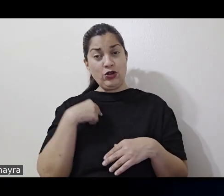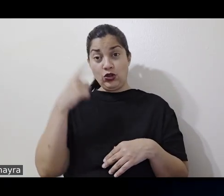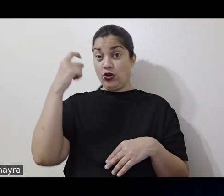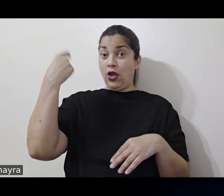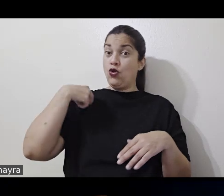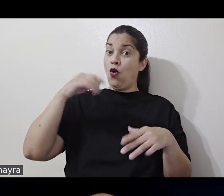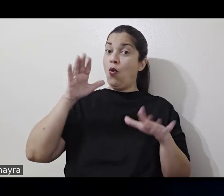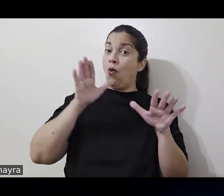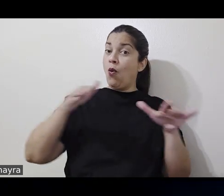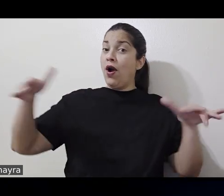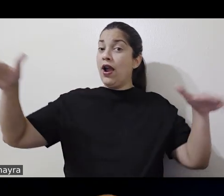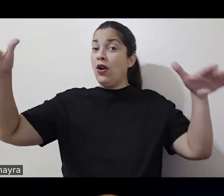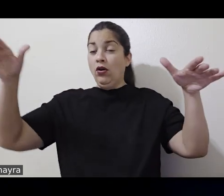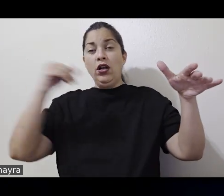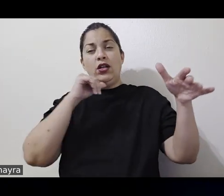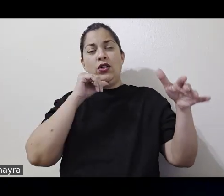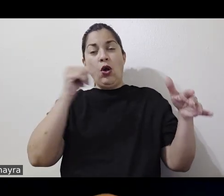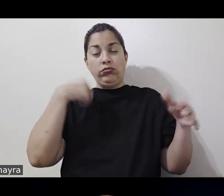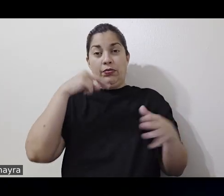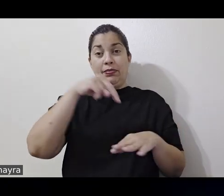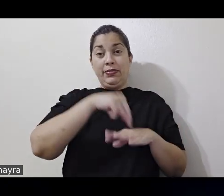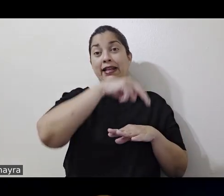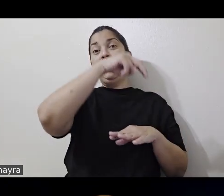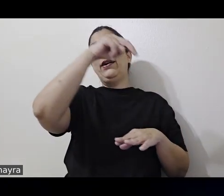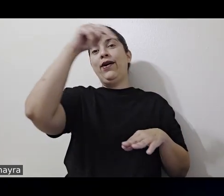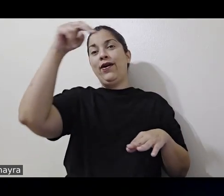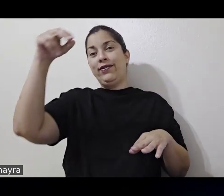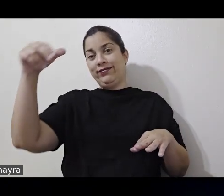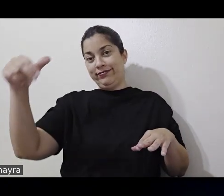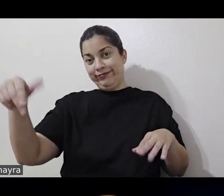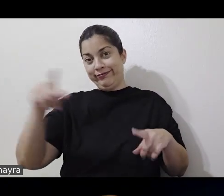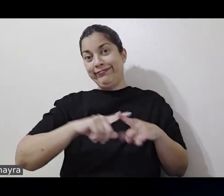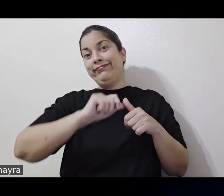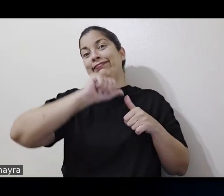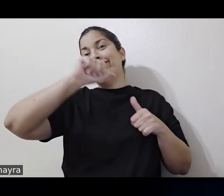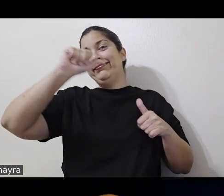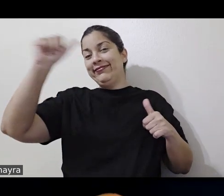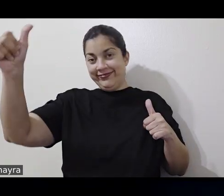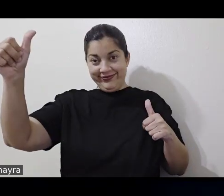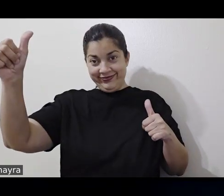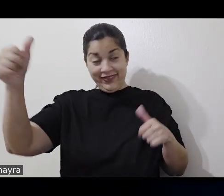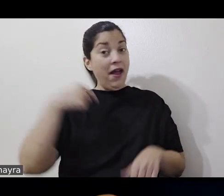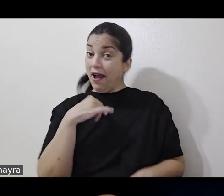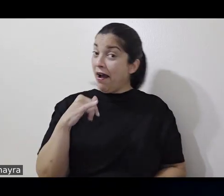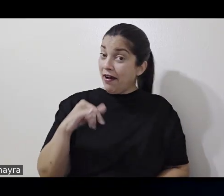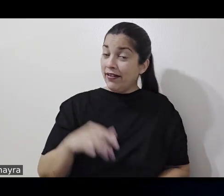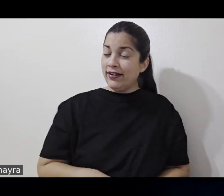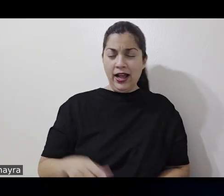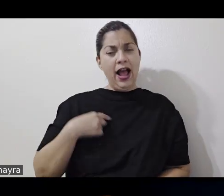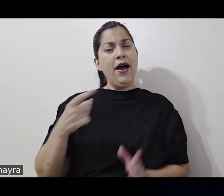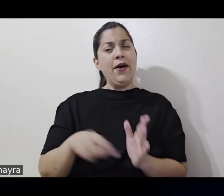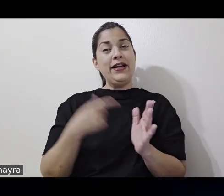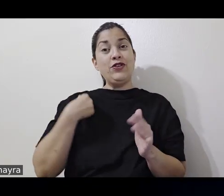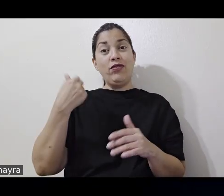volando no volando, brincos kilométricos. Yo también. Y entonces de repente me elevo